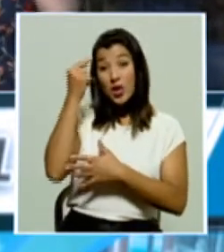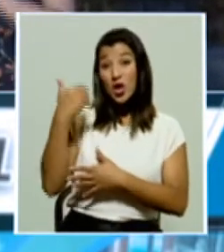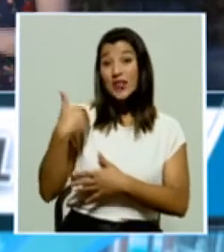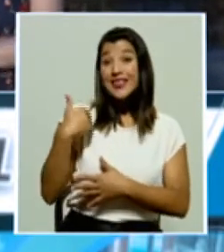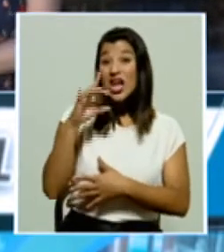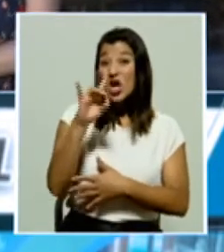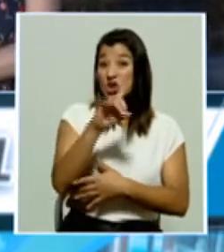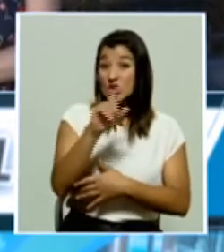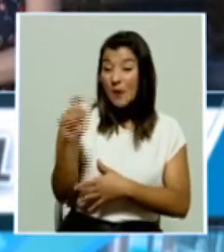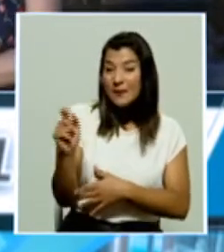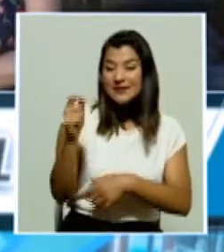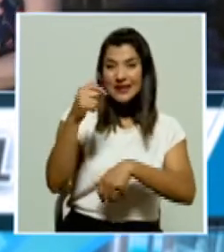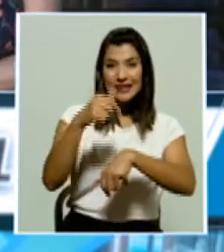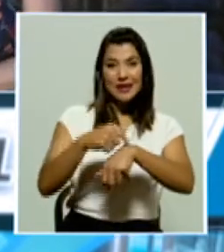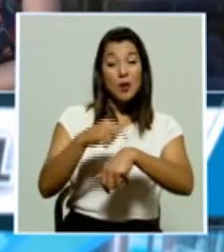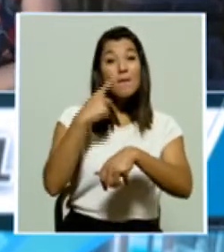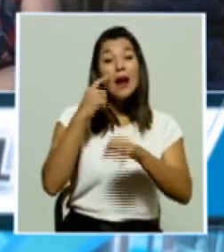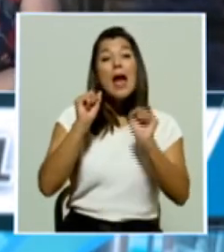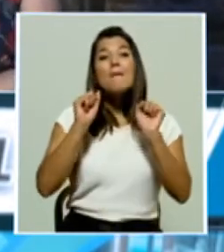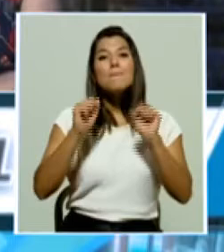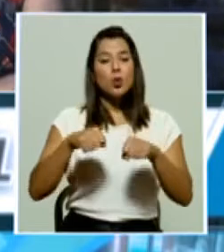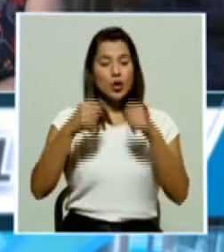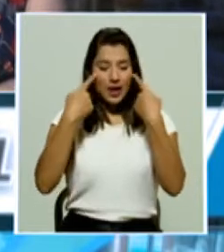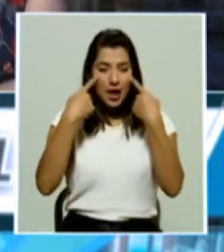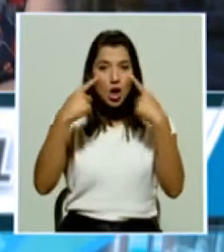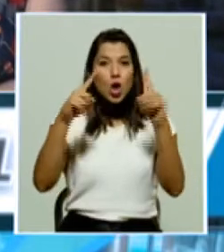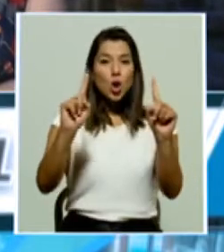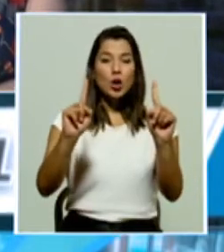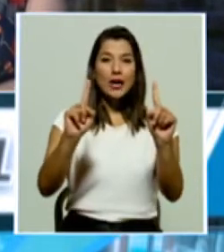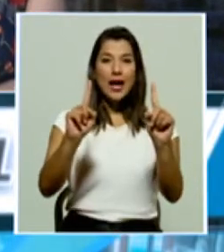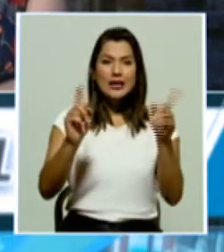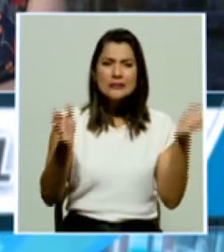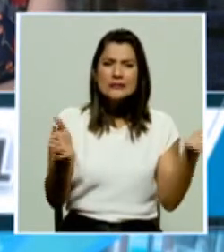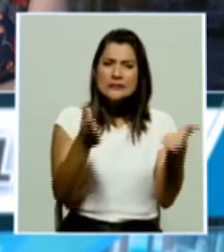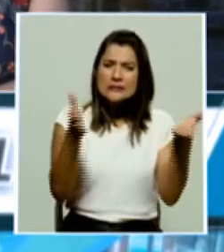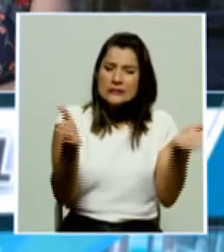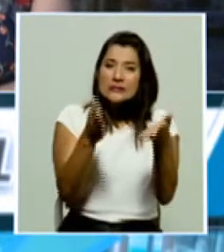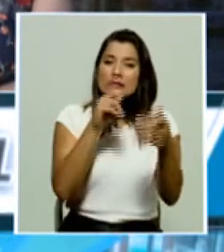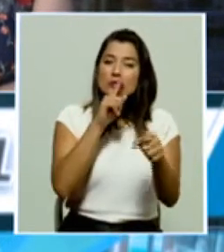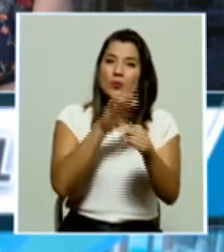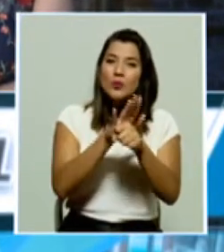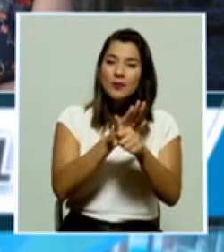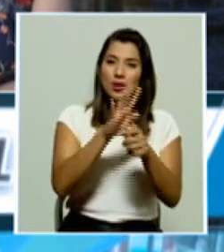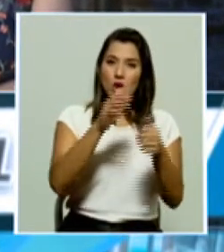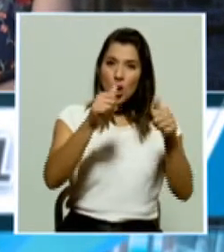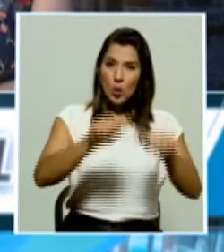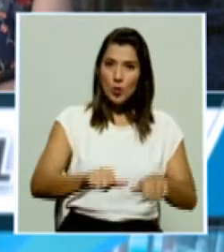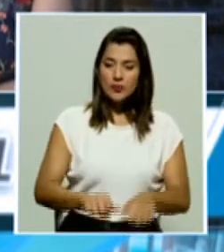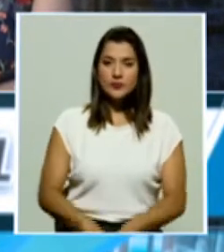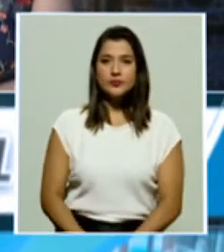de chance para impulsar esta agenda.